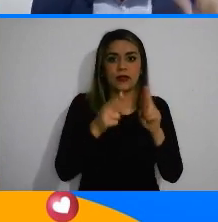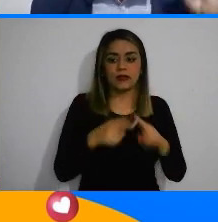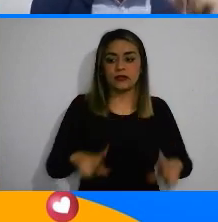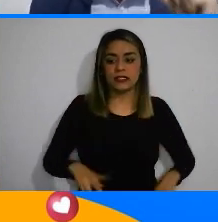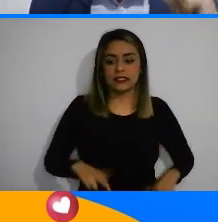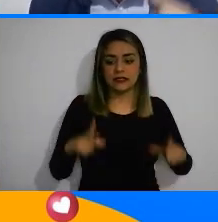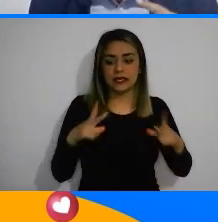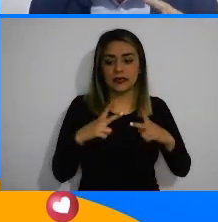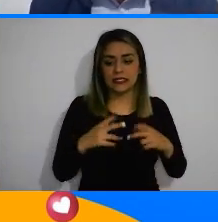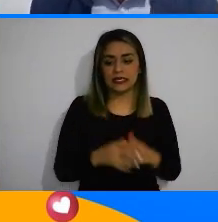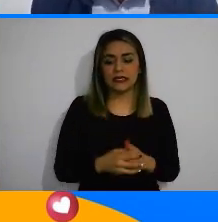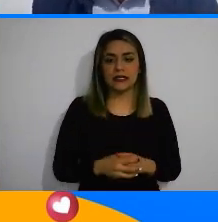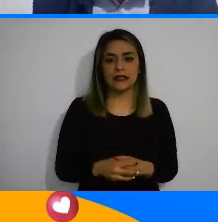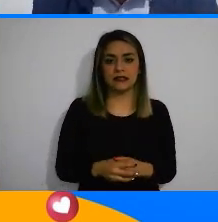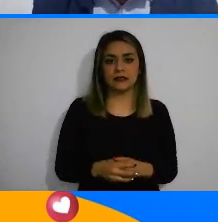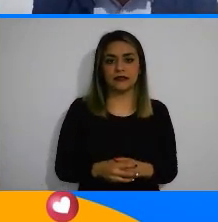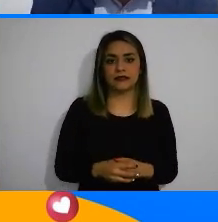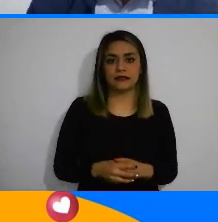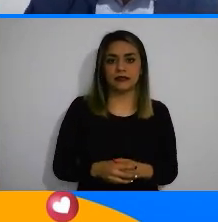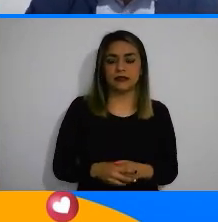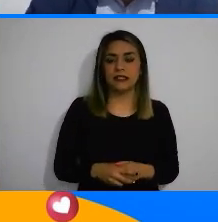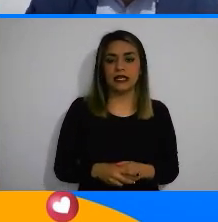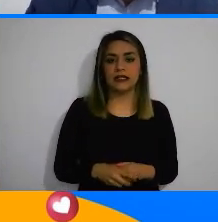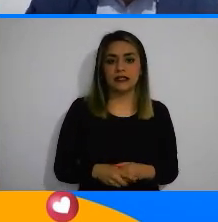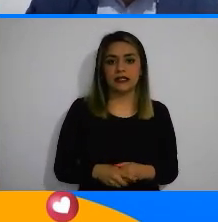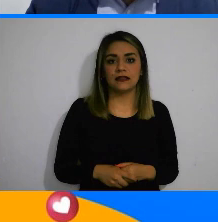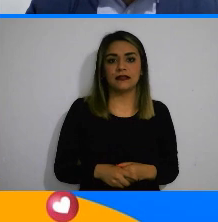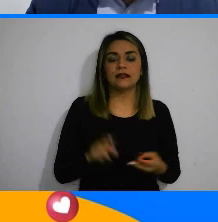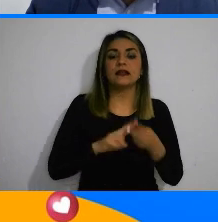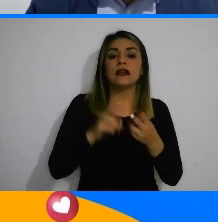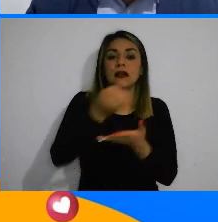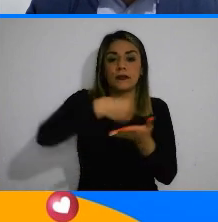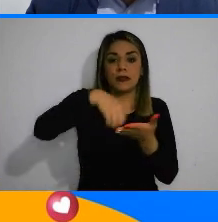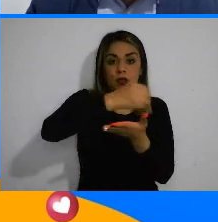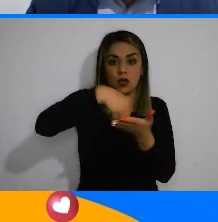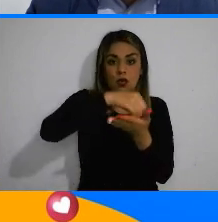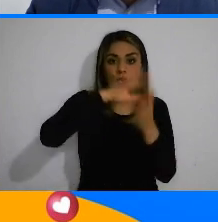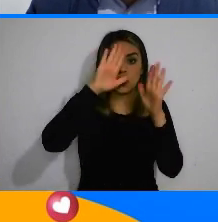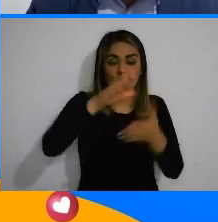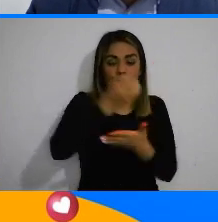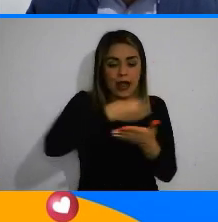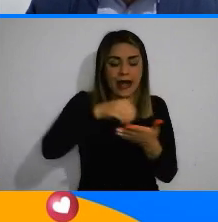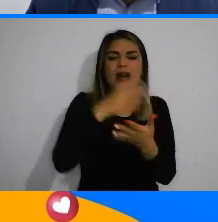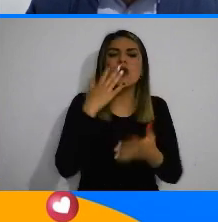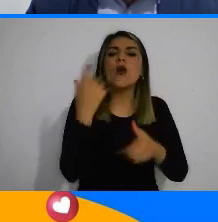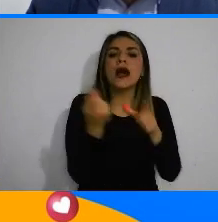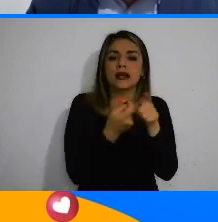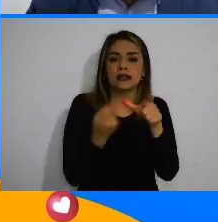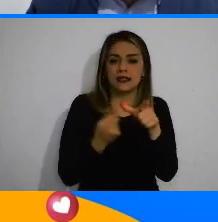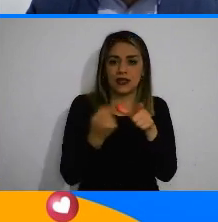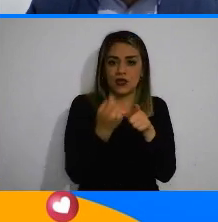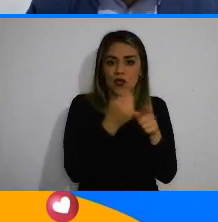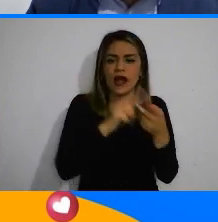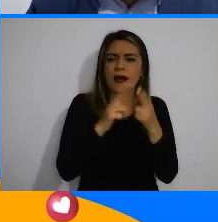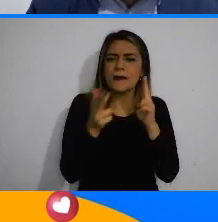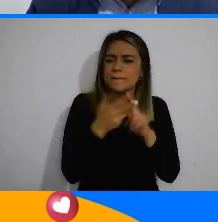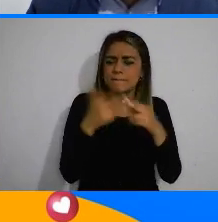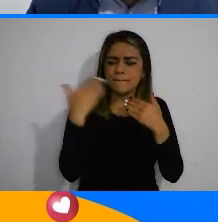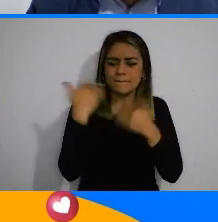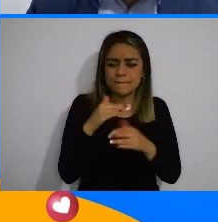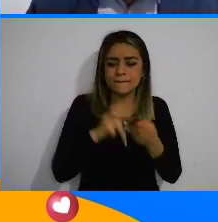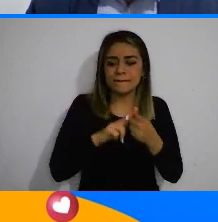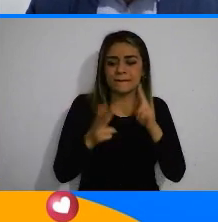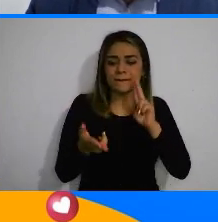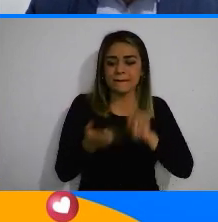¿sí? Por eso el objeto de estudio de la biología es la célula. La mínima parte, el objeto